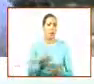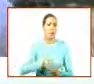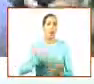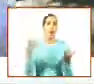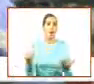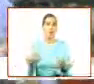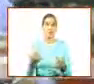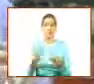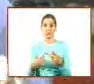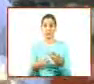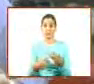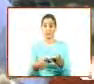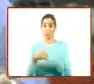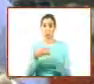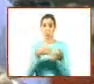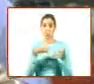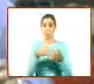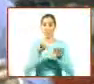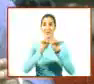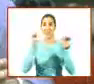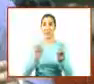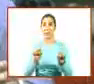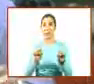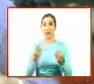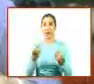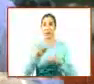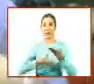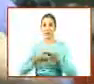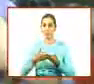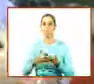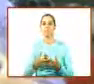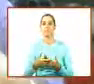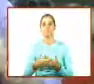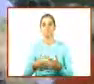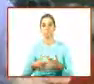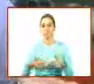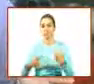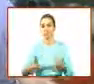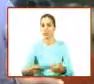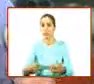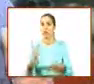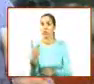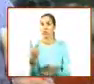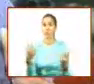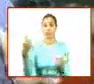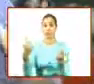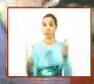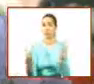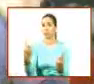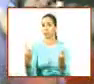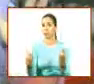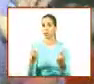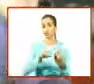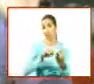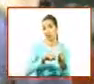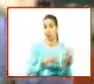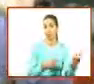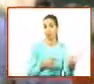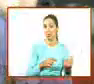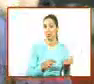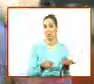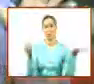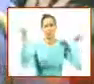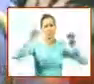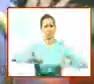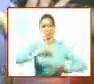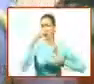cual los elementos antagónicos del sistema capitalista van a llevar a la humanidad a dos opciones. Una, un colapso total y catastrófico